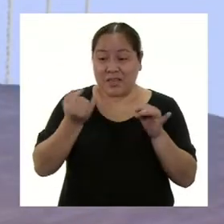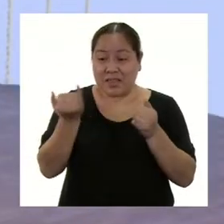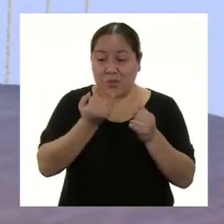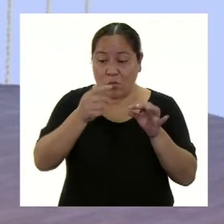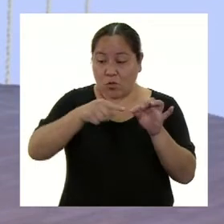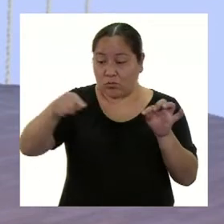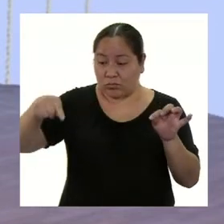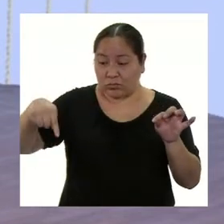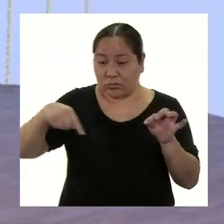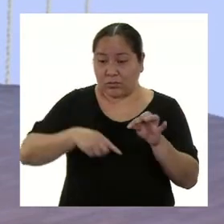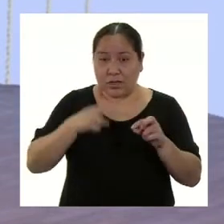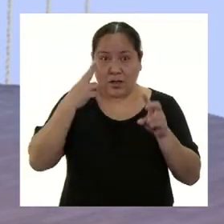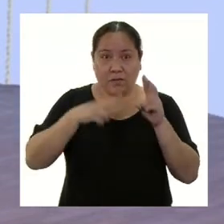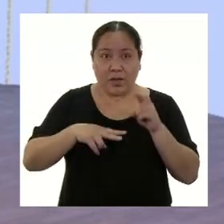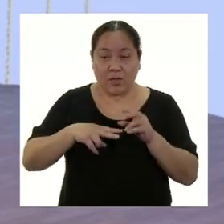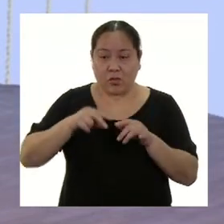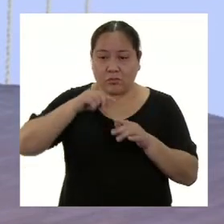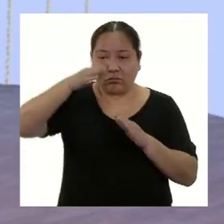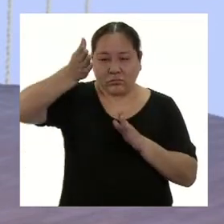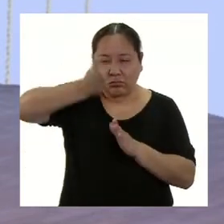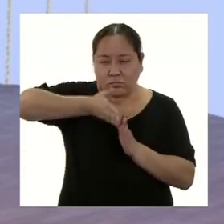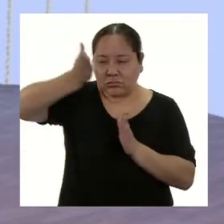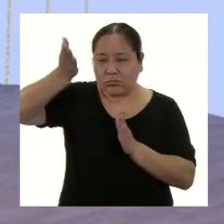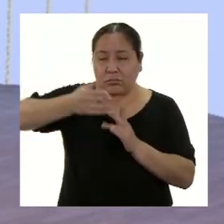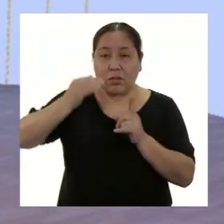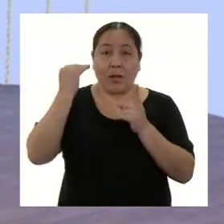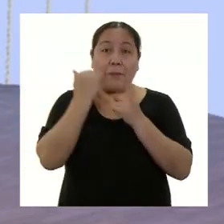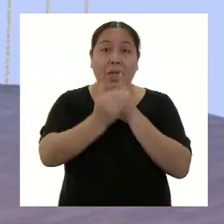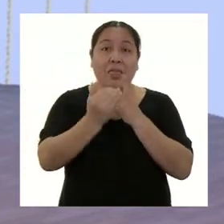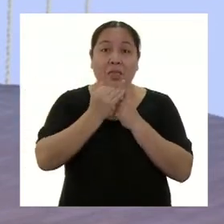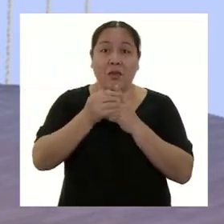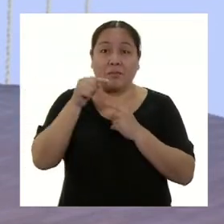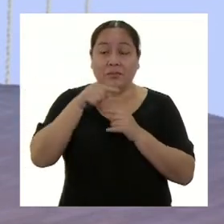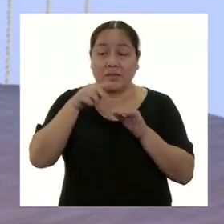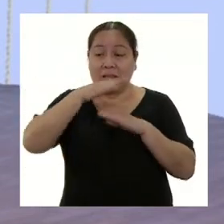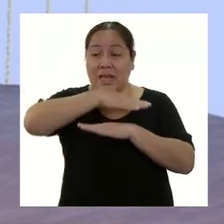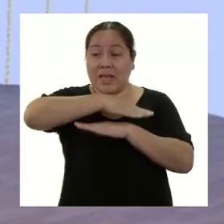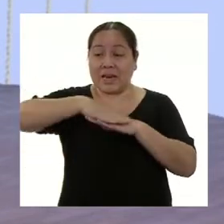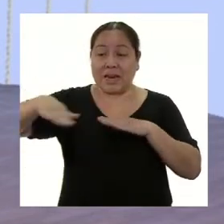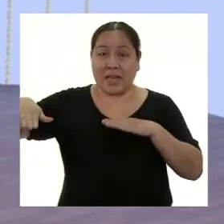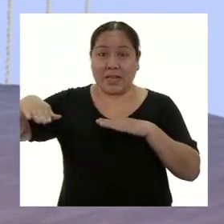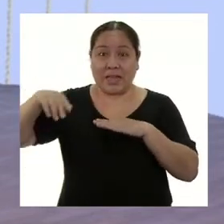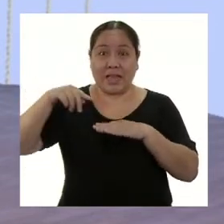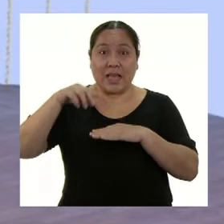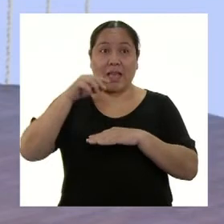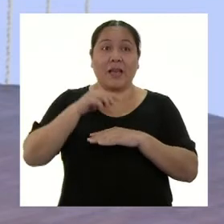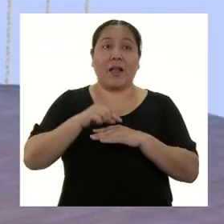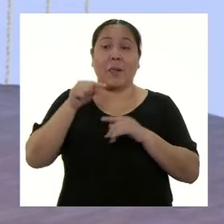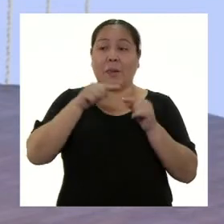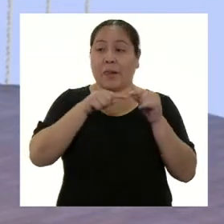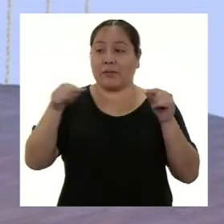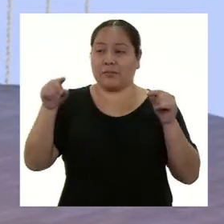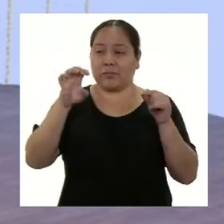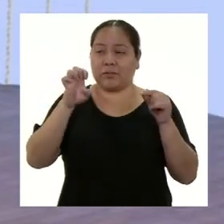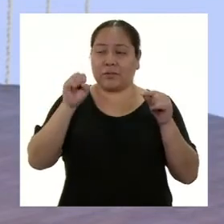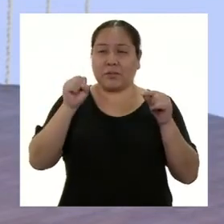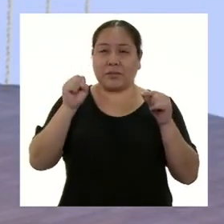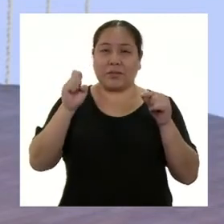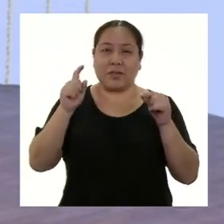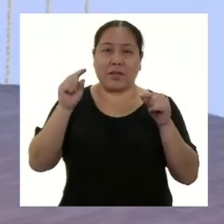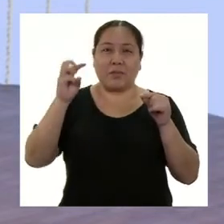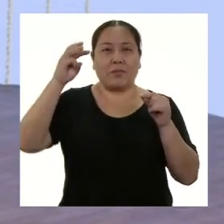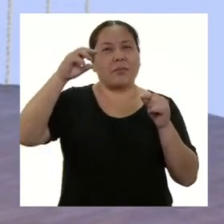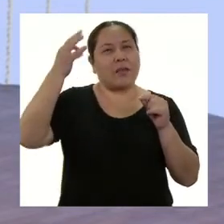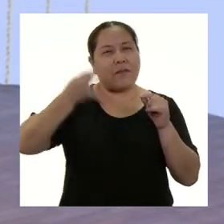viendo si los puntos medios los había identificado bien. Si la recta que pasa por el punto medio a un segmento realmente forma un ángulo